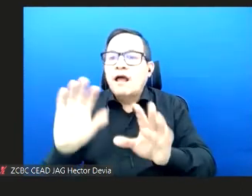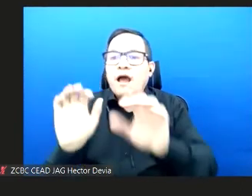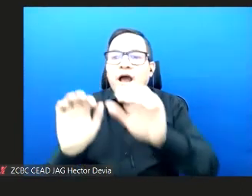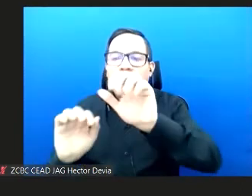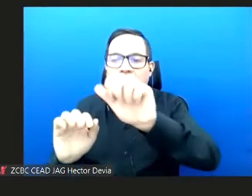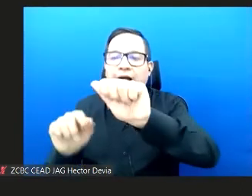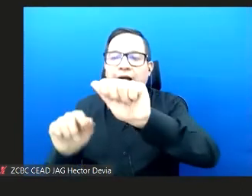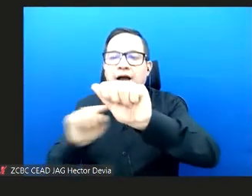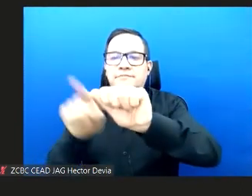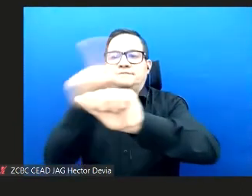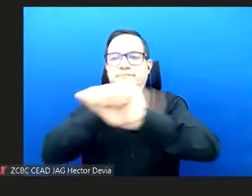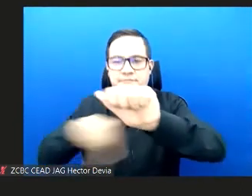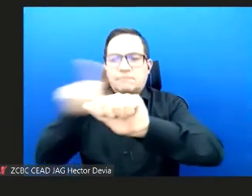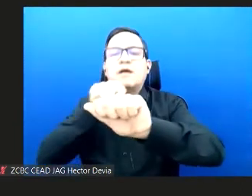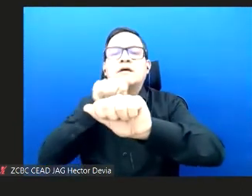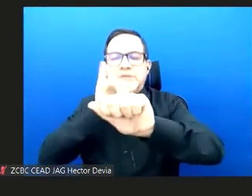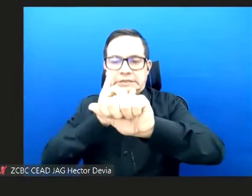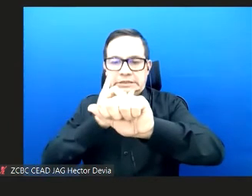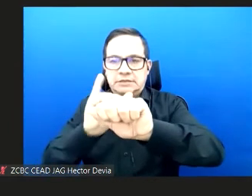¿sí?